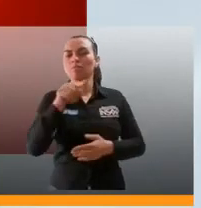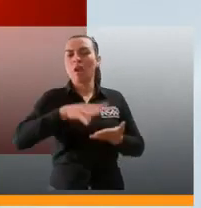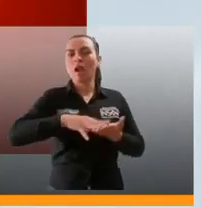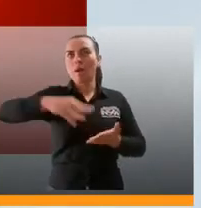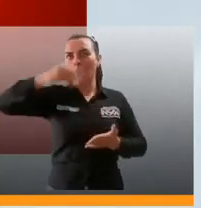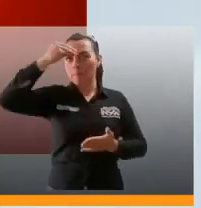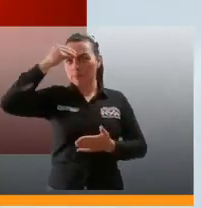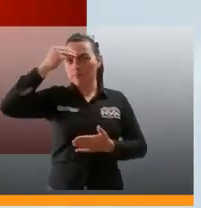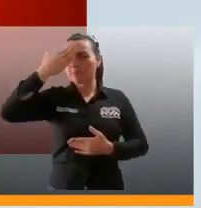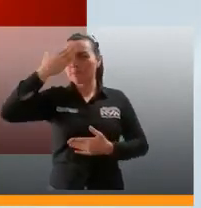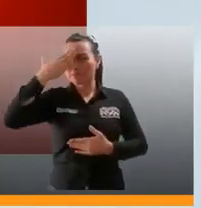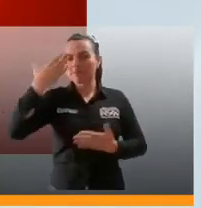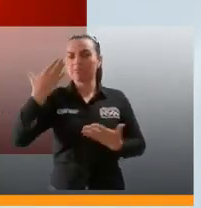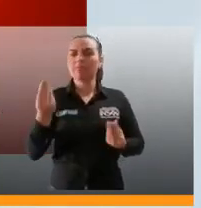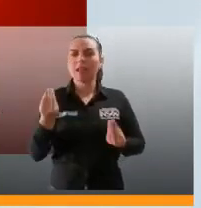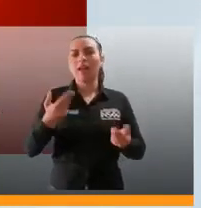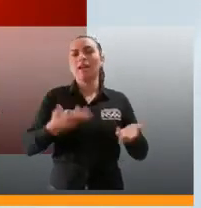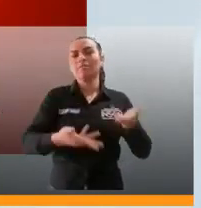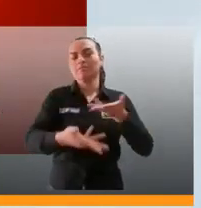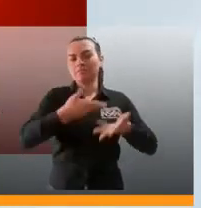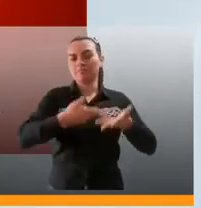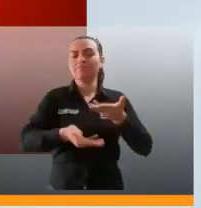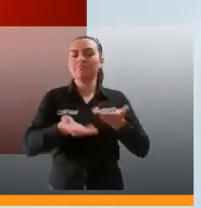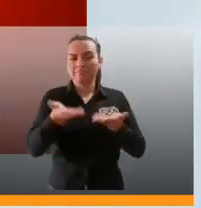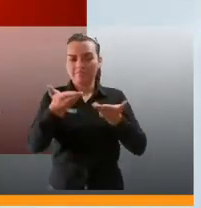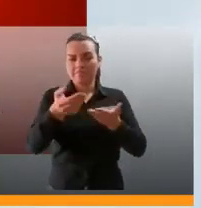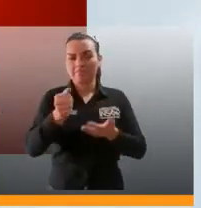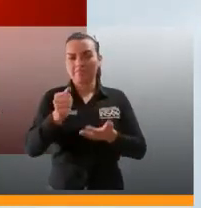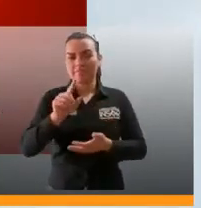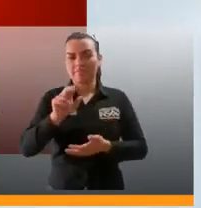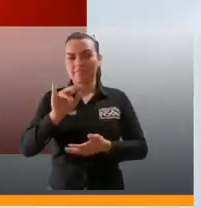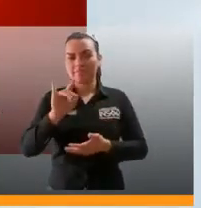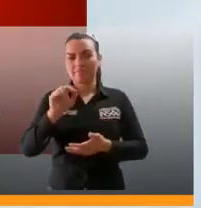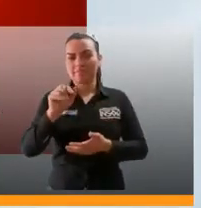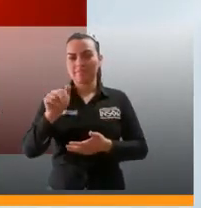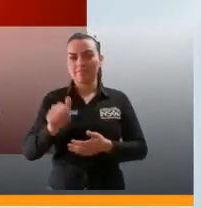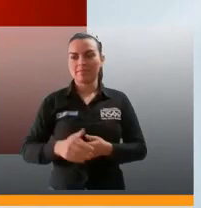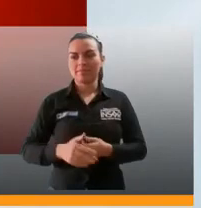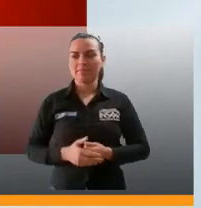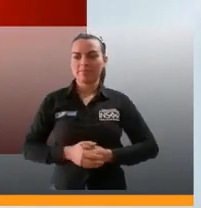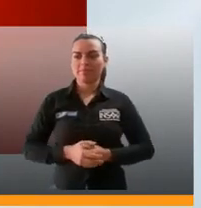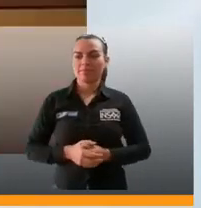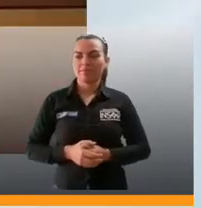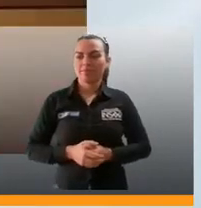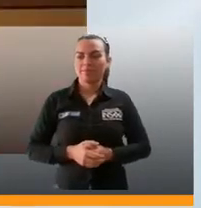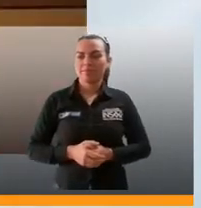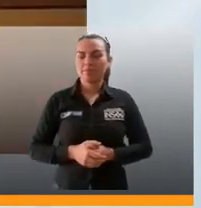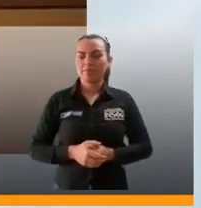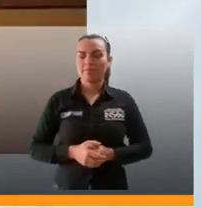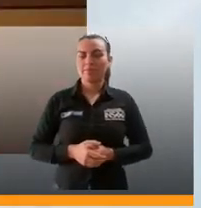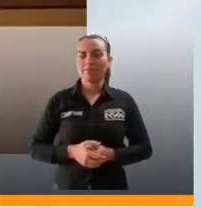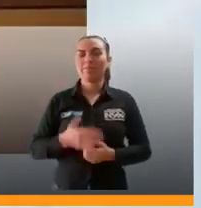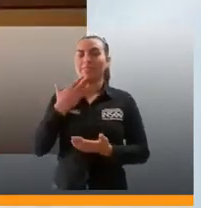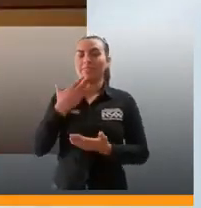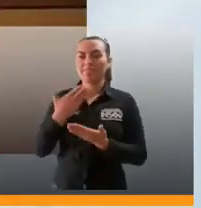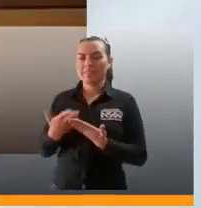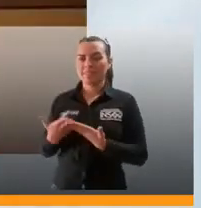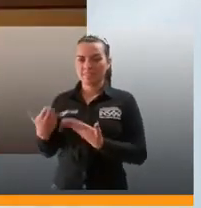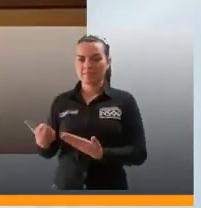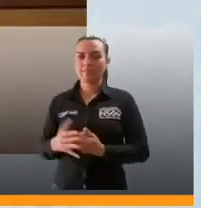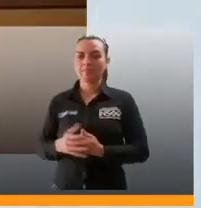compartirnos. Adelante, Adriana Giraldo. Gracias. Algunas de las